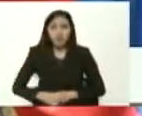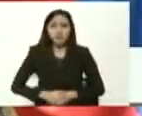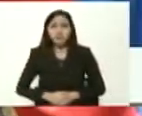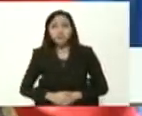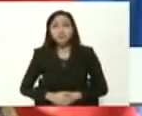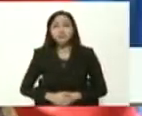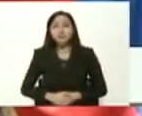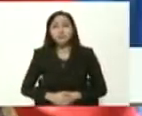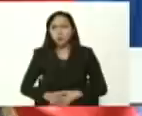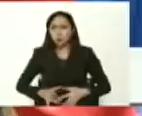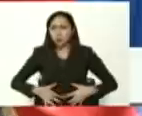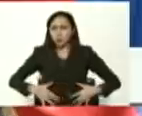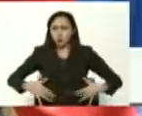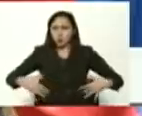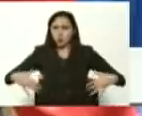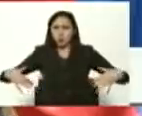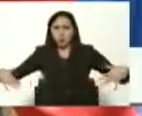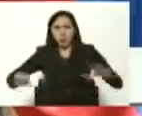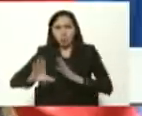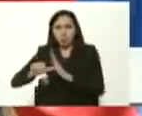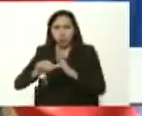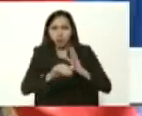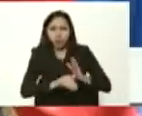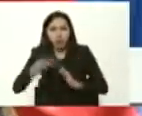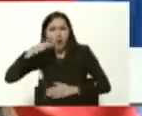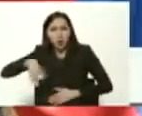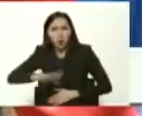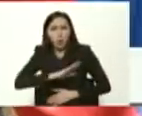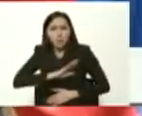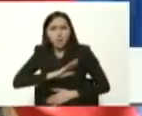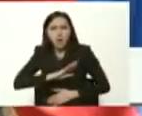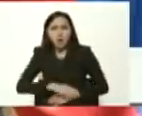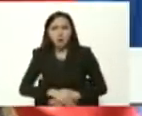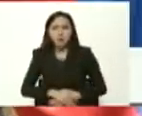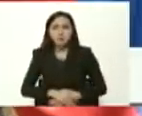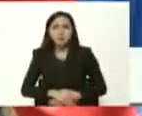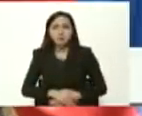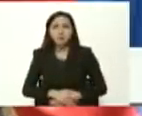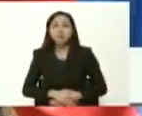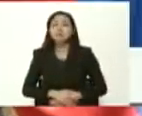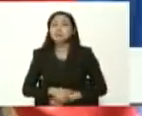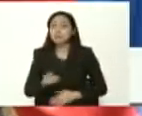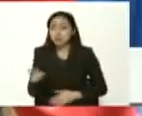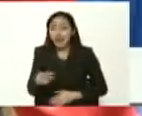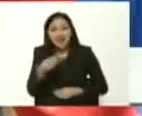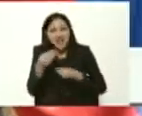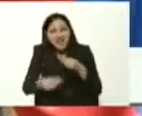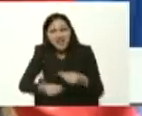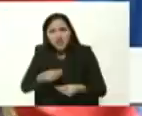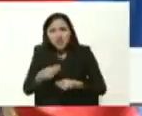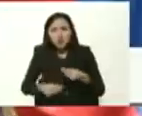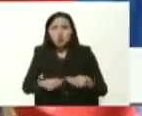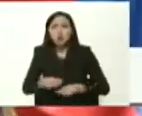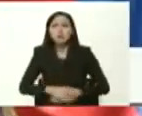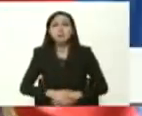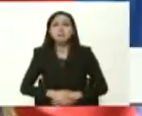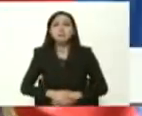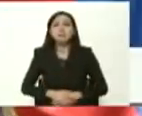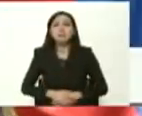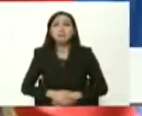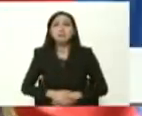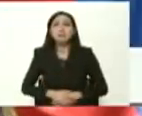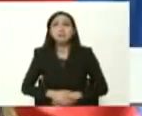este dinero expoliado al pueblo, a la nación venezolana, colocó allí, también funcionaba